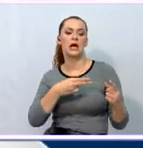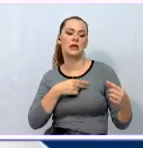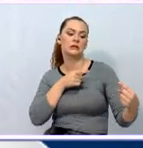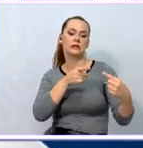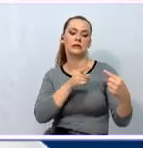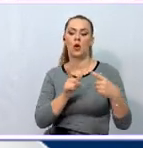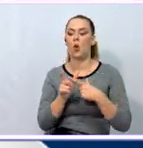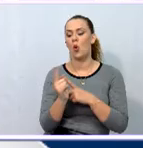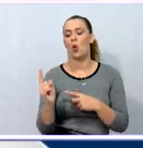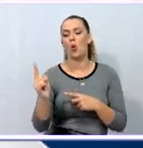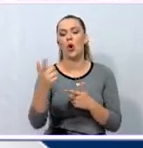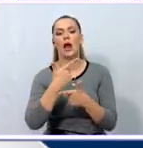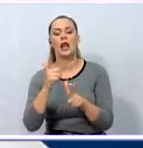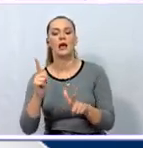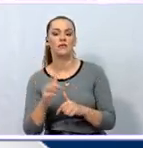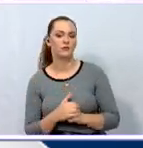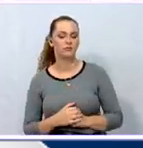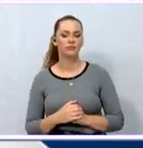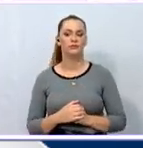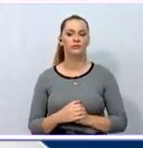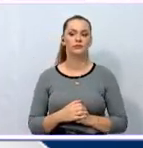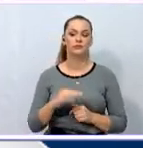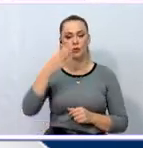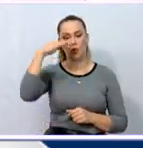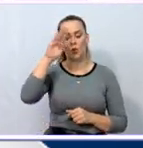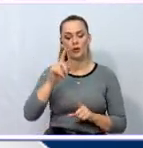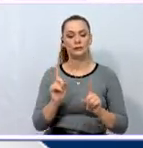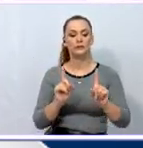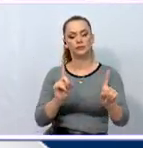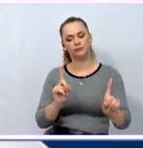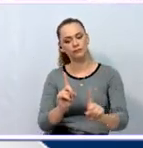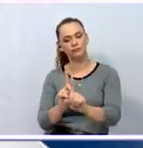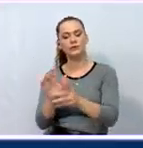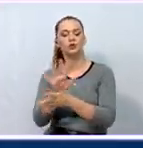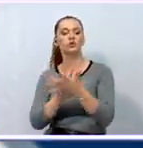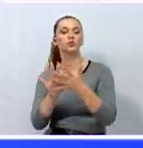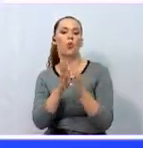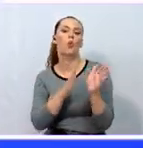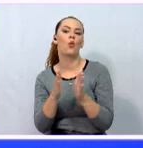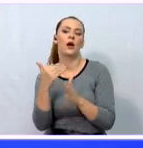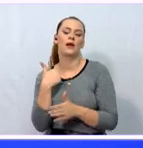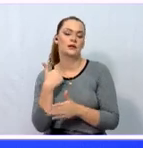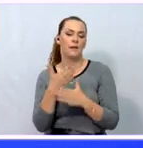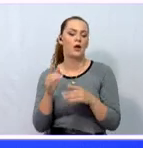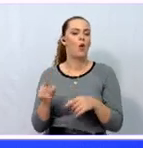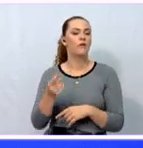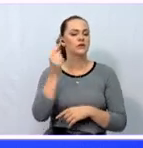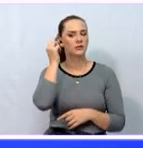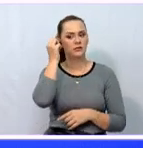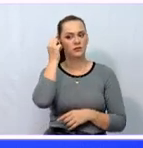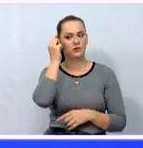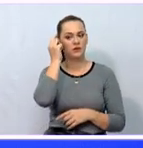Madrigal corra libre por todo el frente del ataque de ataque perdón y que el cubano paralela también se sume en ese desorden ordenado que tenía la parte ofensiva entonces